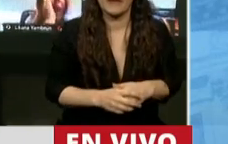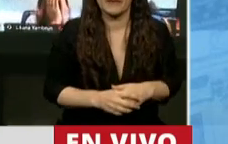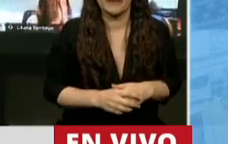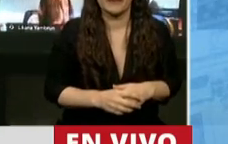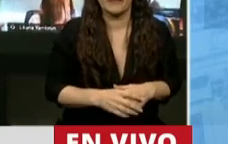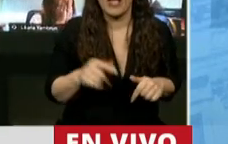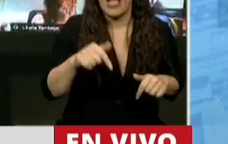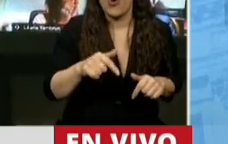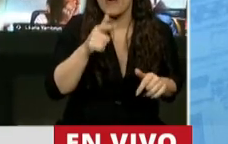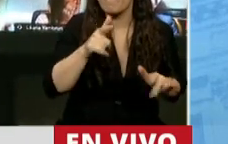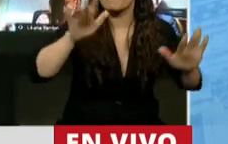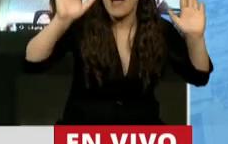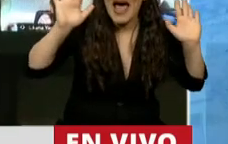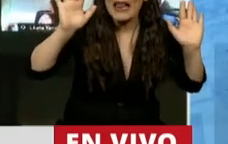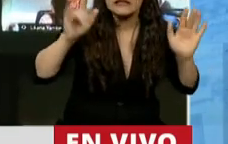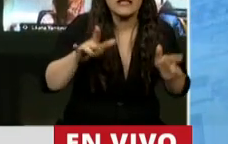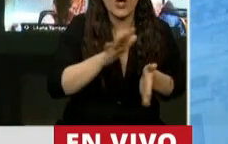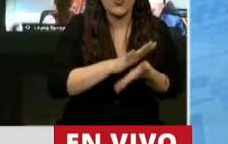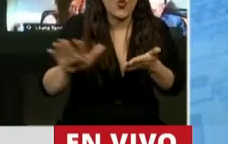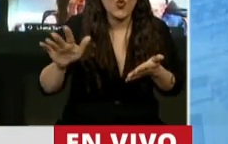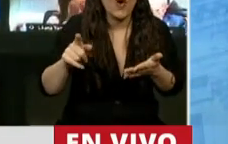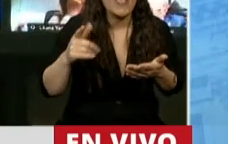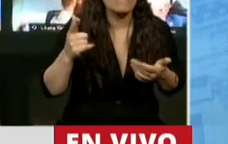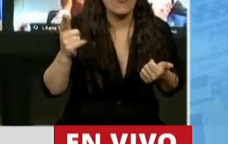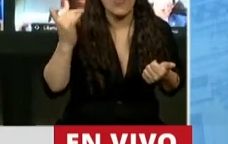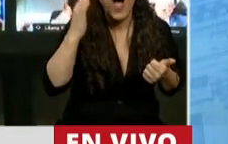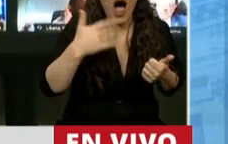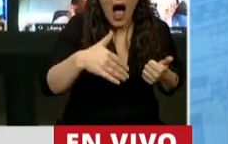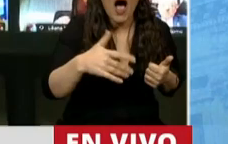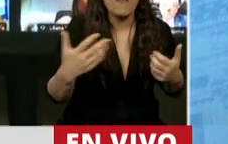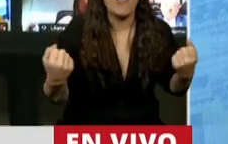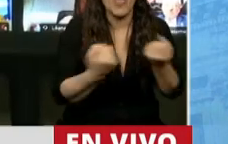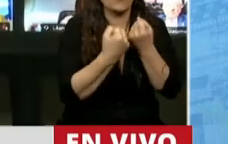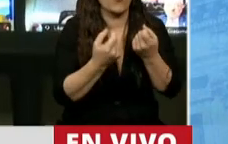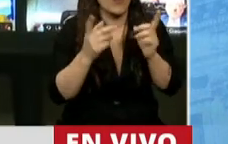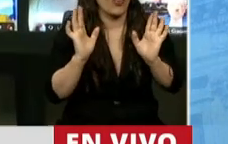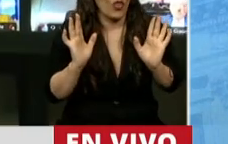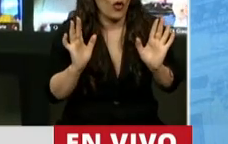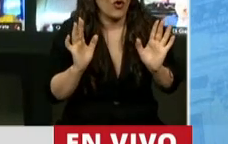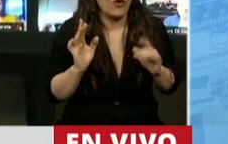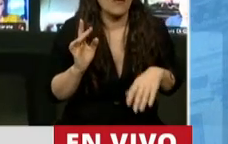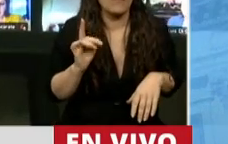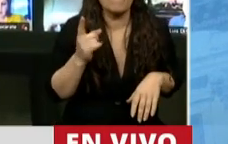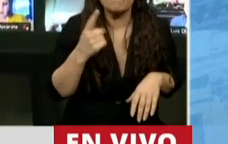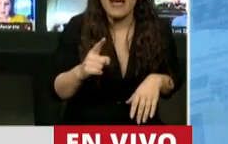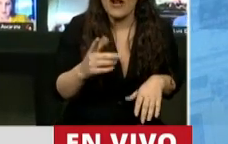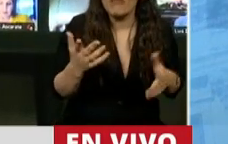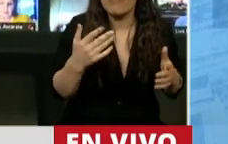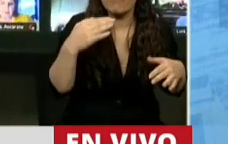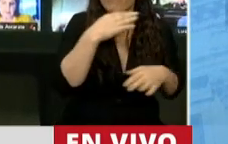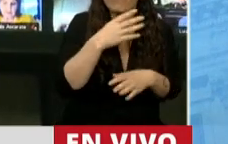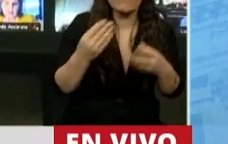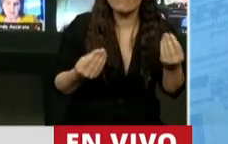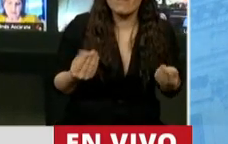Ahora, aparentemente, con esta nueva versión se abre una instancia de acuerdos. Pero lo que no se entiende es por